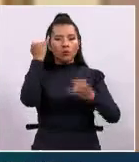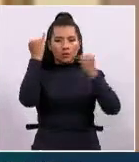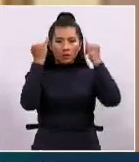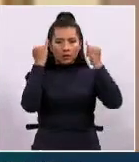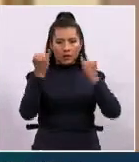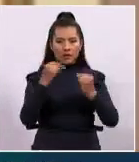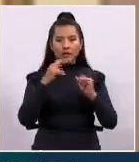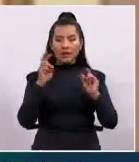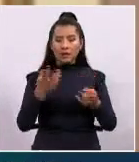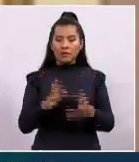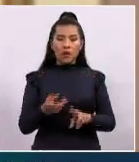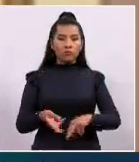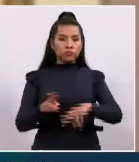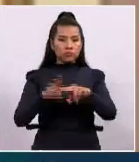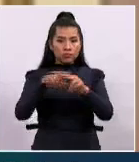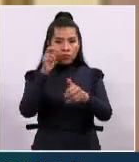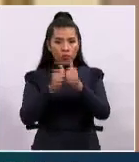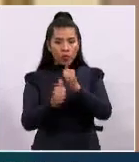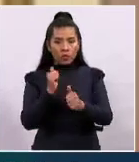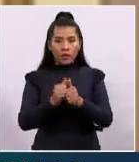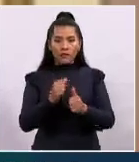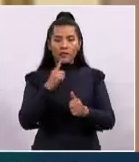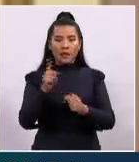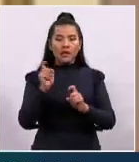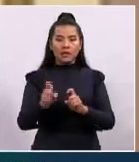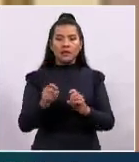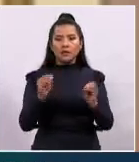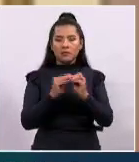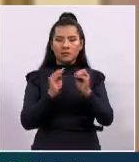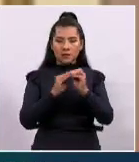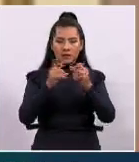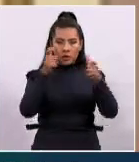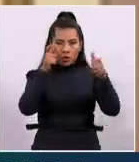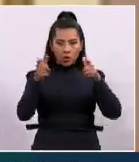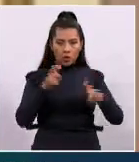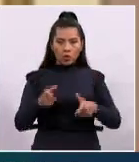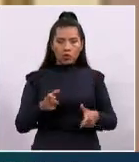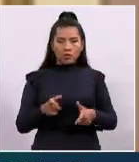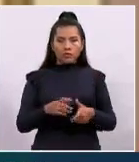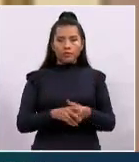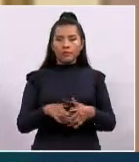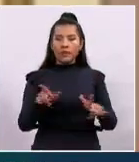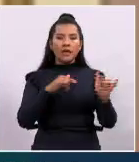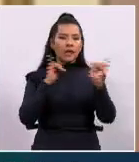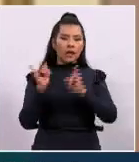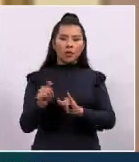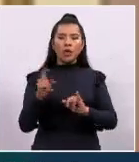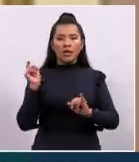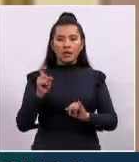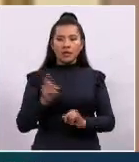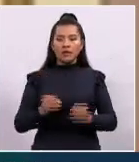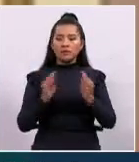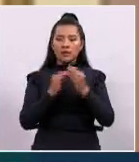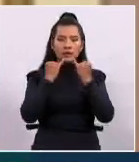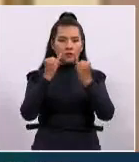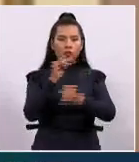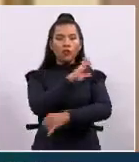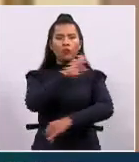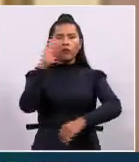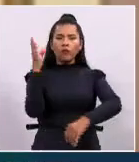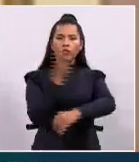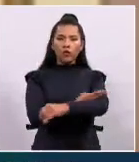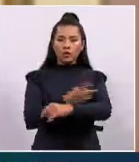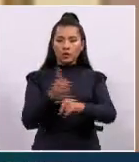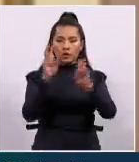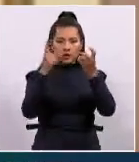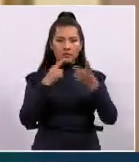régimen inflacionario con toda su complejidad, lo cual requiere seguir y fortalecer este tipo de